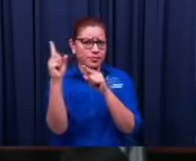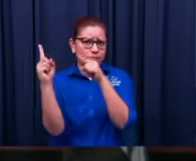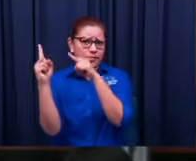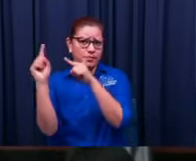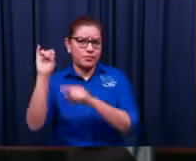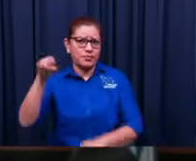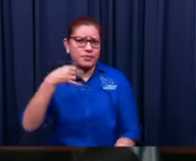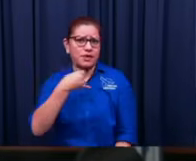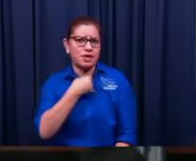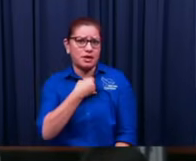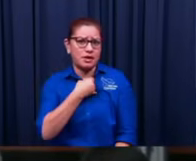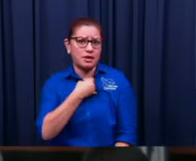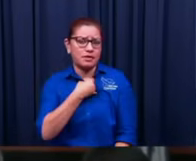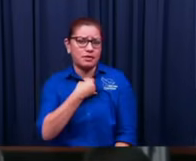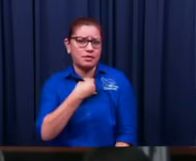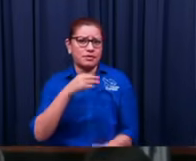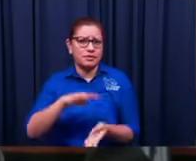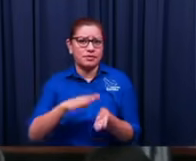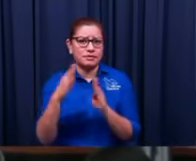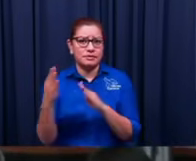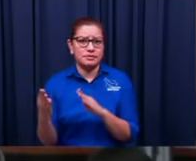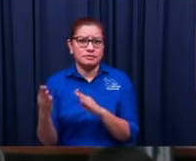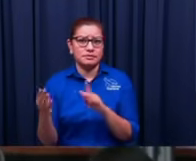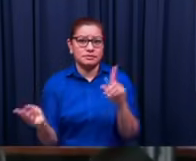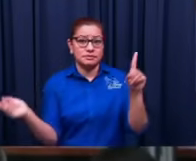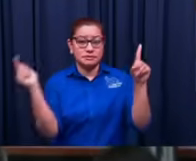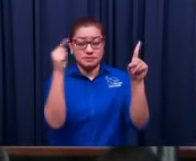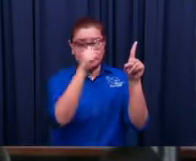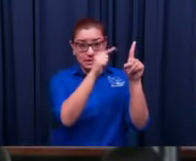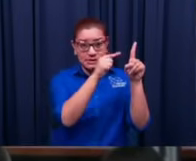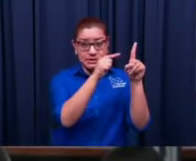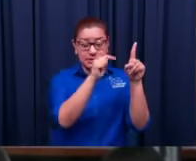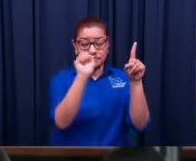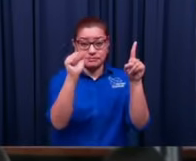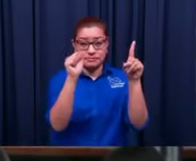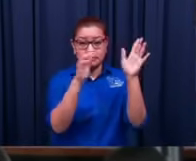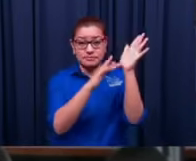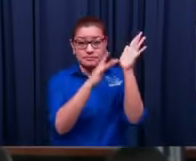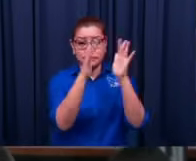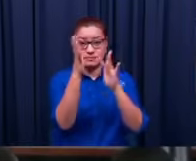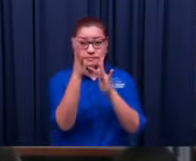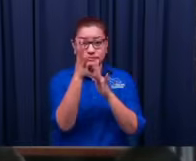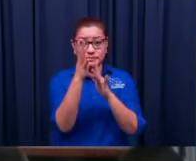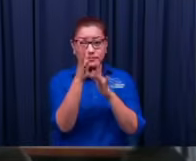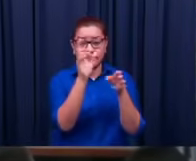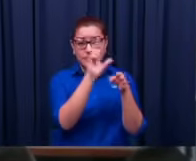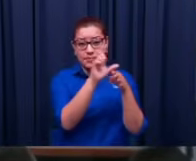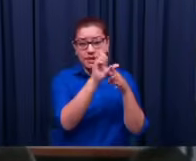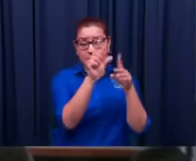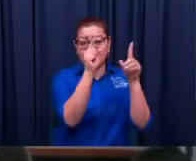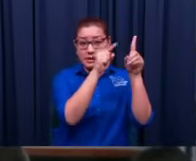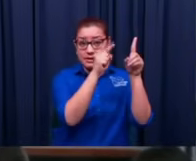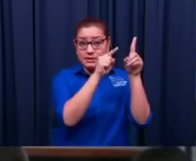Y entonces, obviamente todo el mundo me va a decir que Jesús es más santo. Pero ya las cosas que